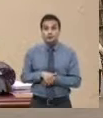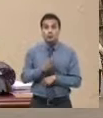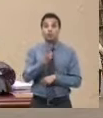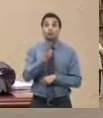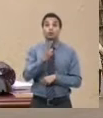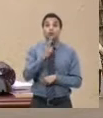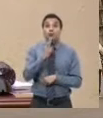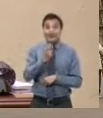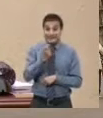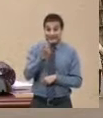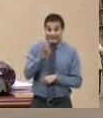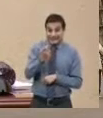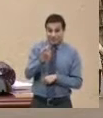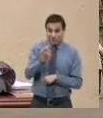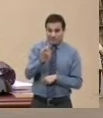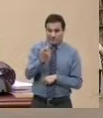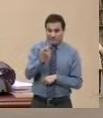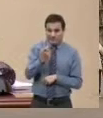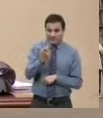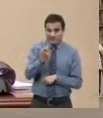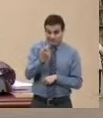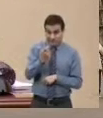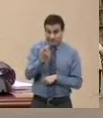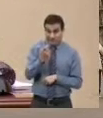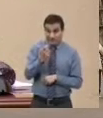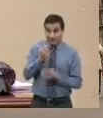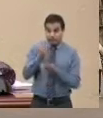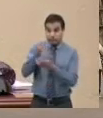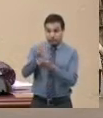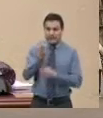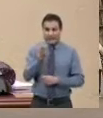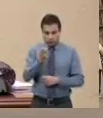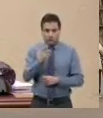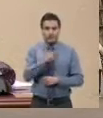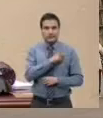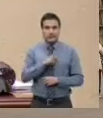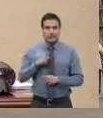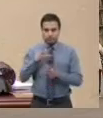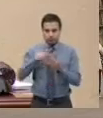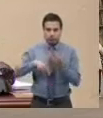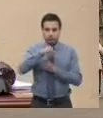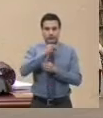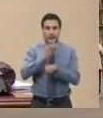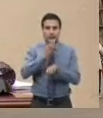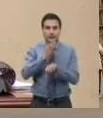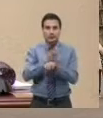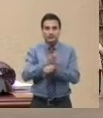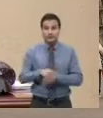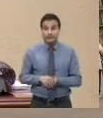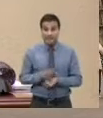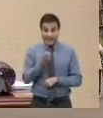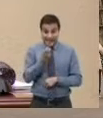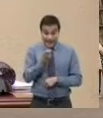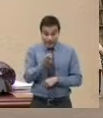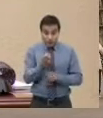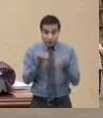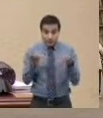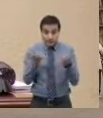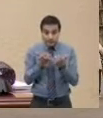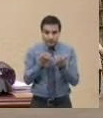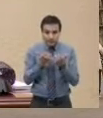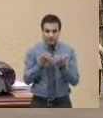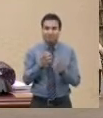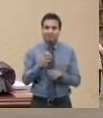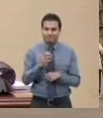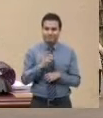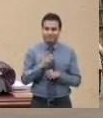recursos, también debe de tener una consecuencia. Porque ese acto genera también un beneficio